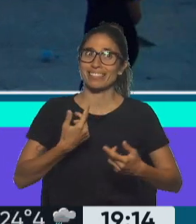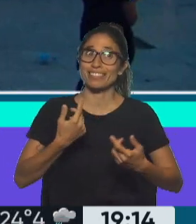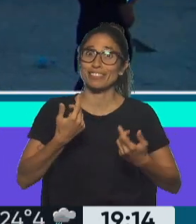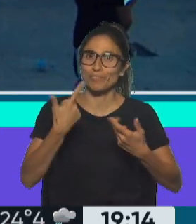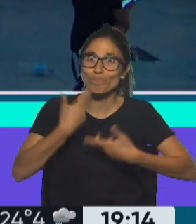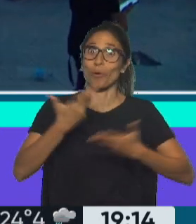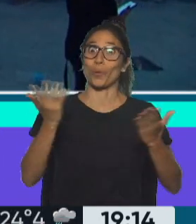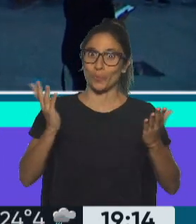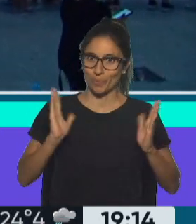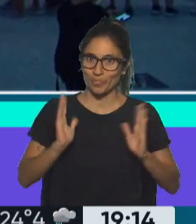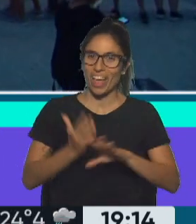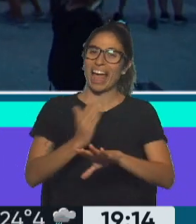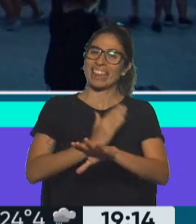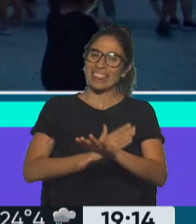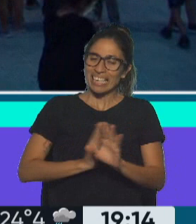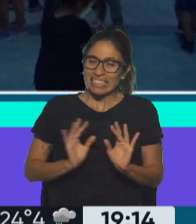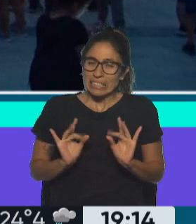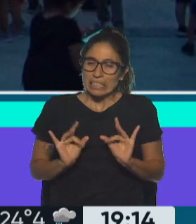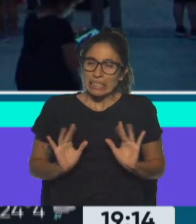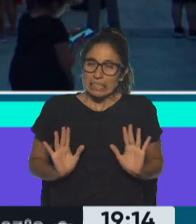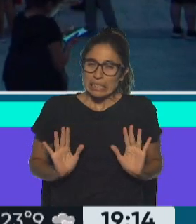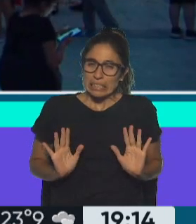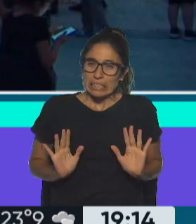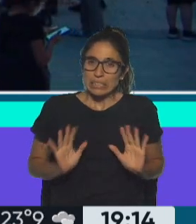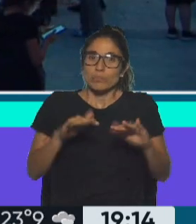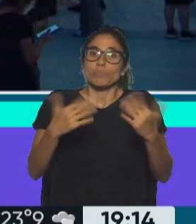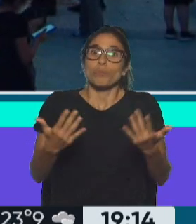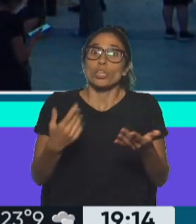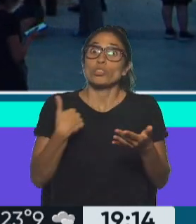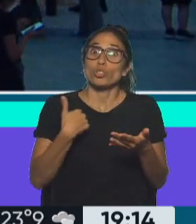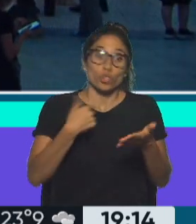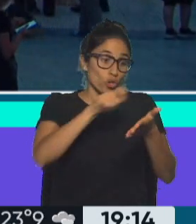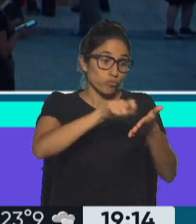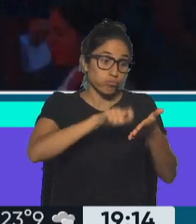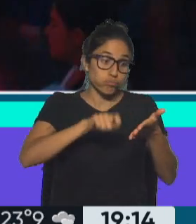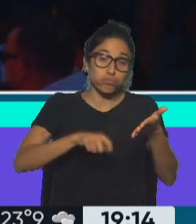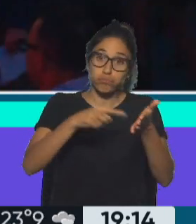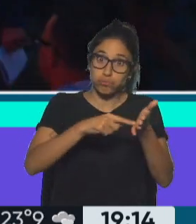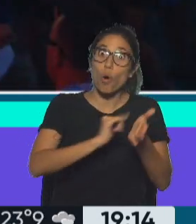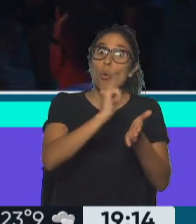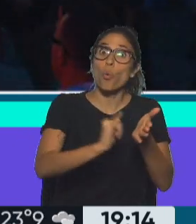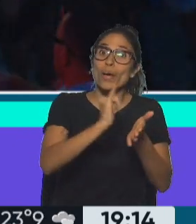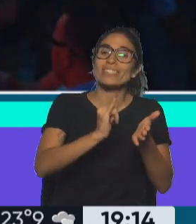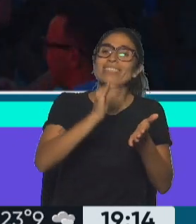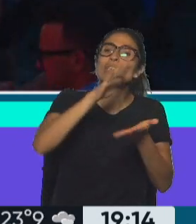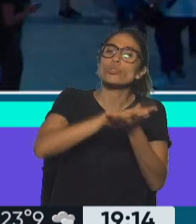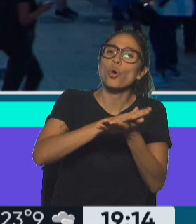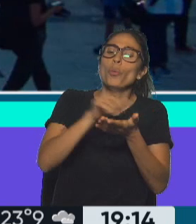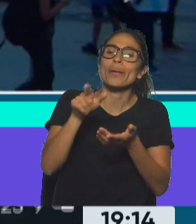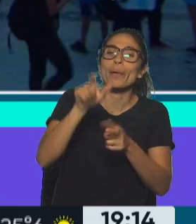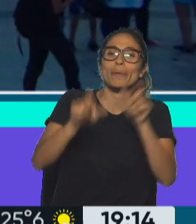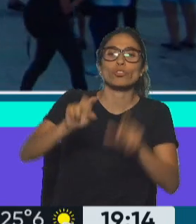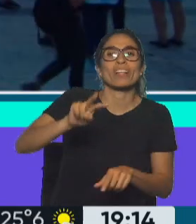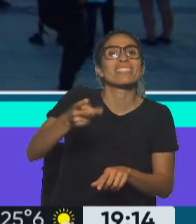también mencionábamos el tema de las travestis que eran muertas en la Panamericana. todos los días había personas